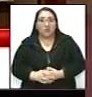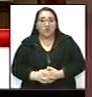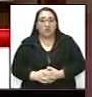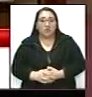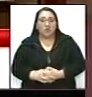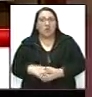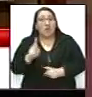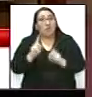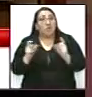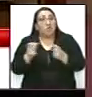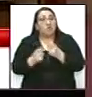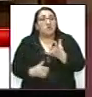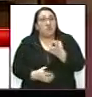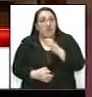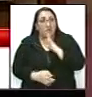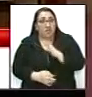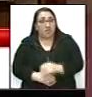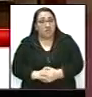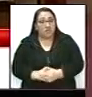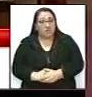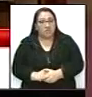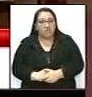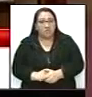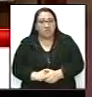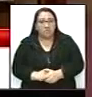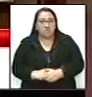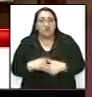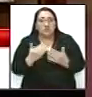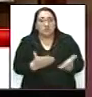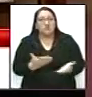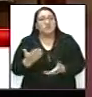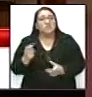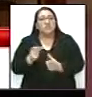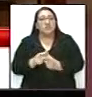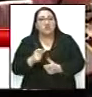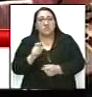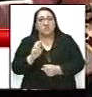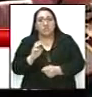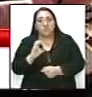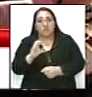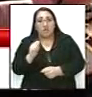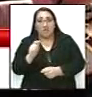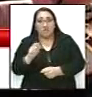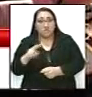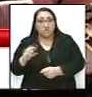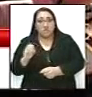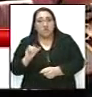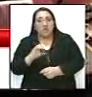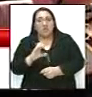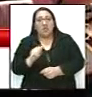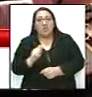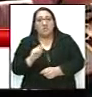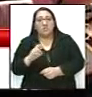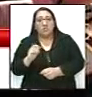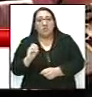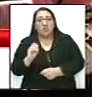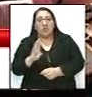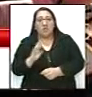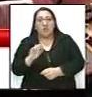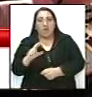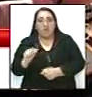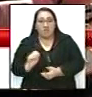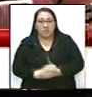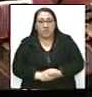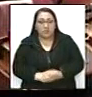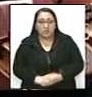¿Algún congresista desea presentar algún informe? Damos la bienvenida a los congresistas Miguel Castro Grandes y Jorge Castro Bravo.